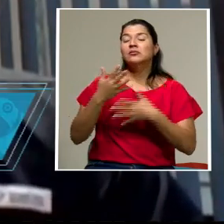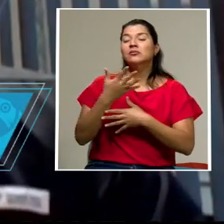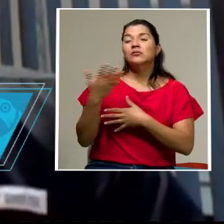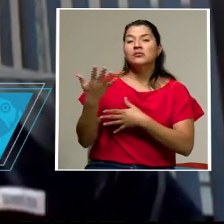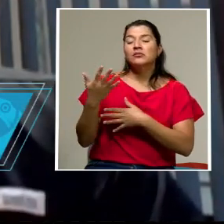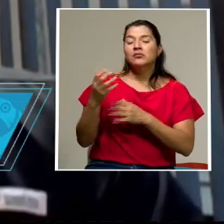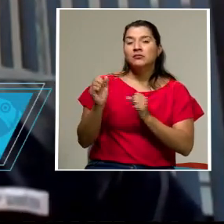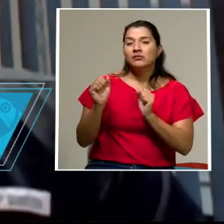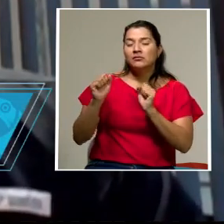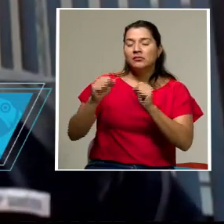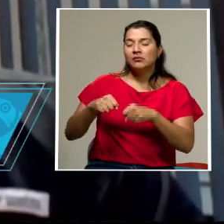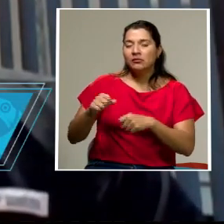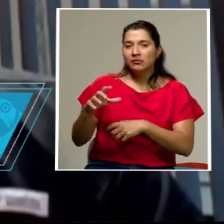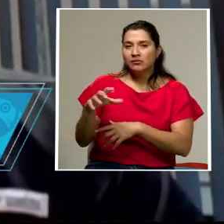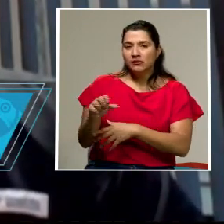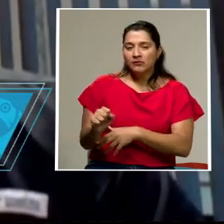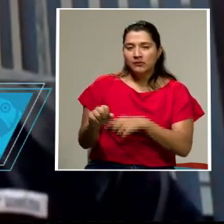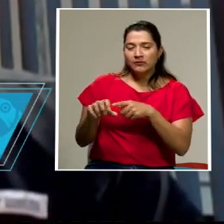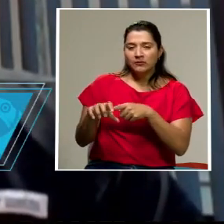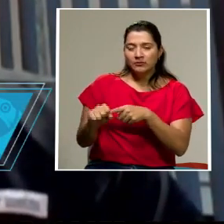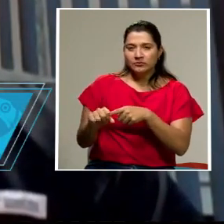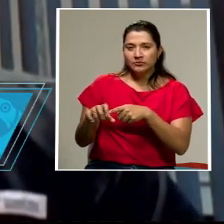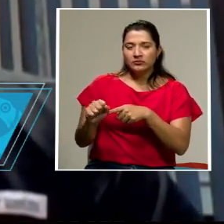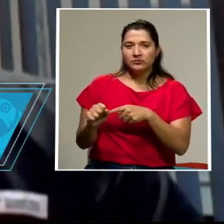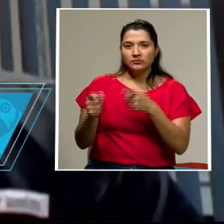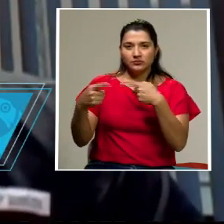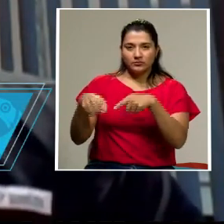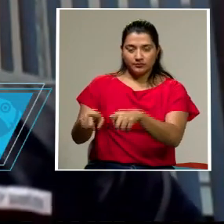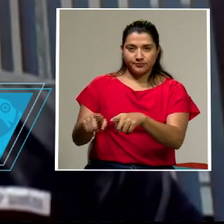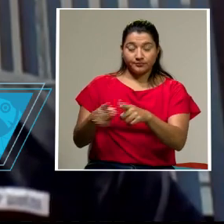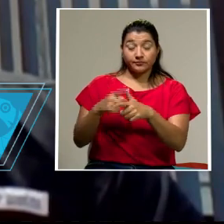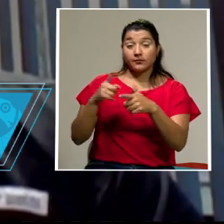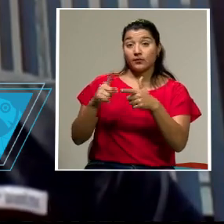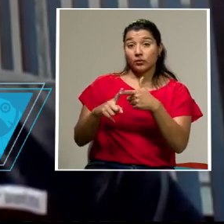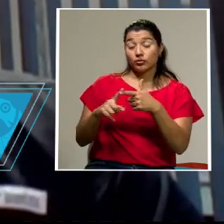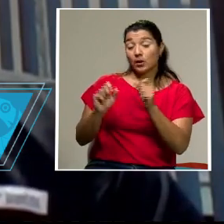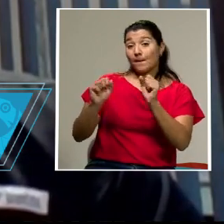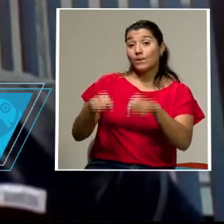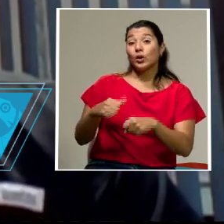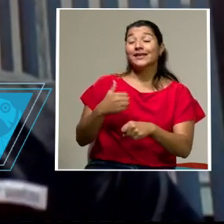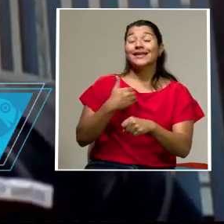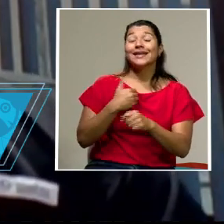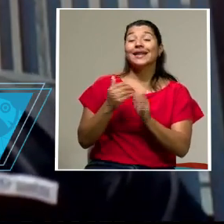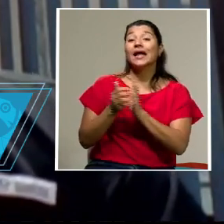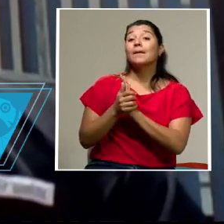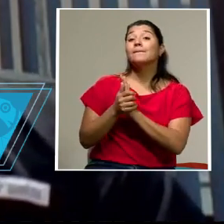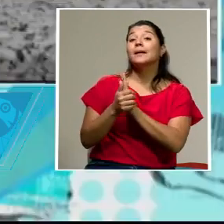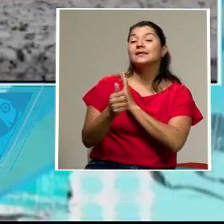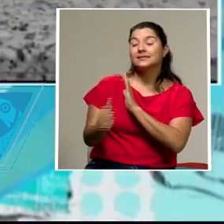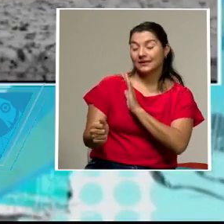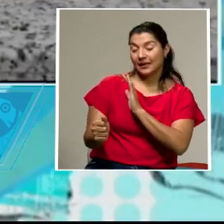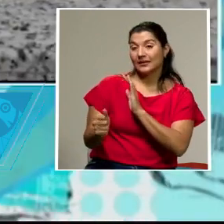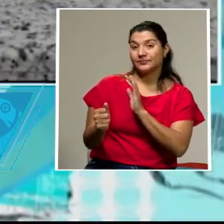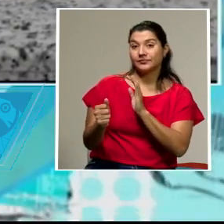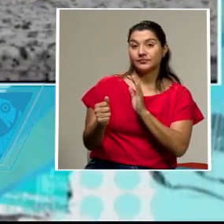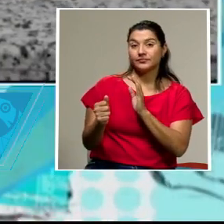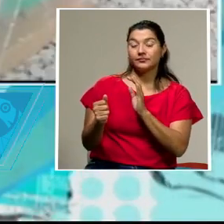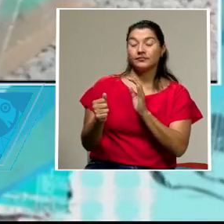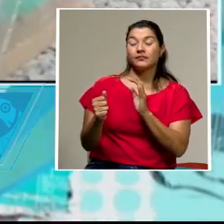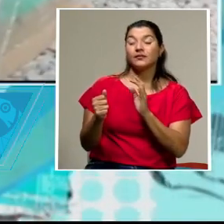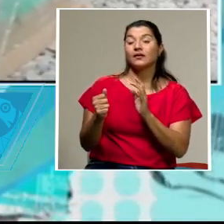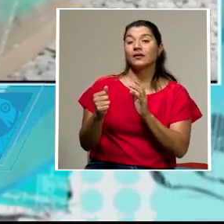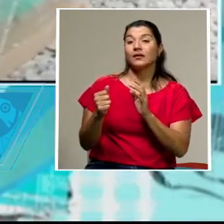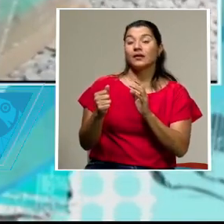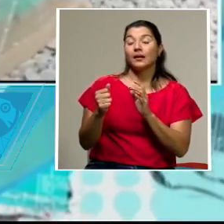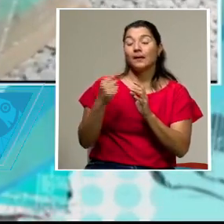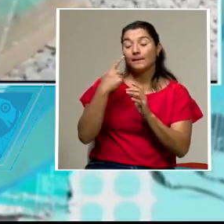de resucitación manual de forma automática, de manera que esta tenga la capacidad de dotar diferentes capacidades de aire